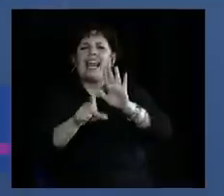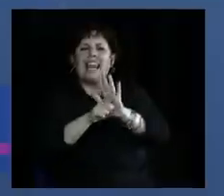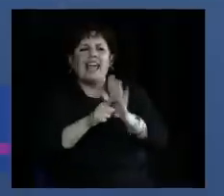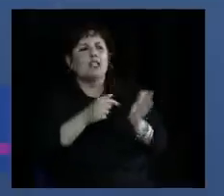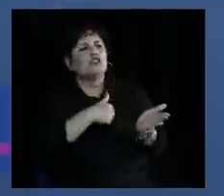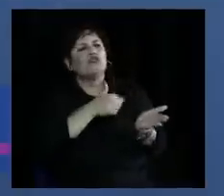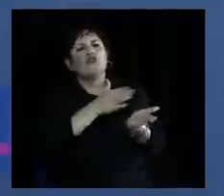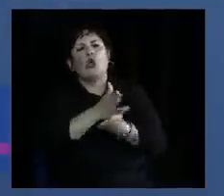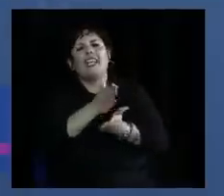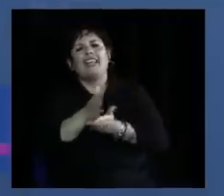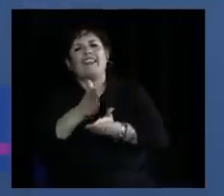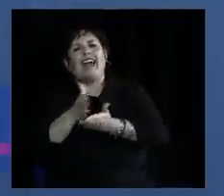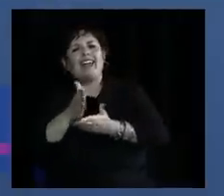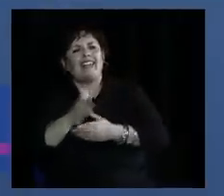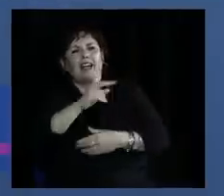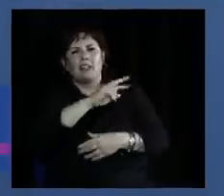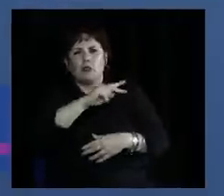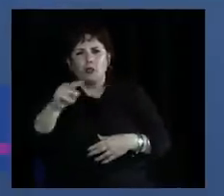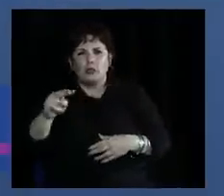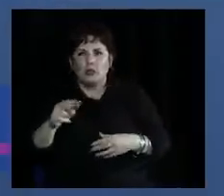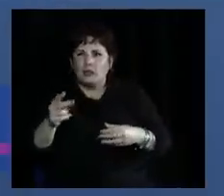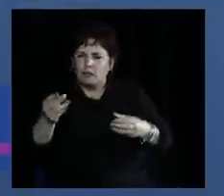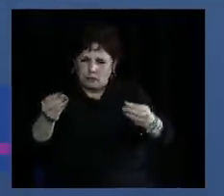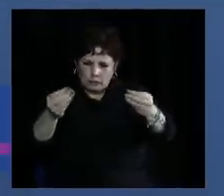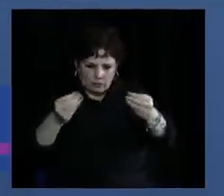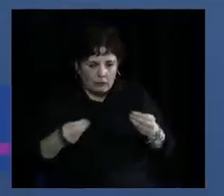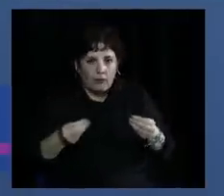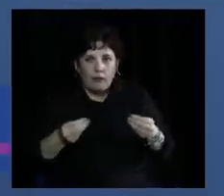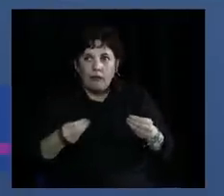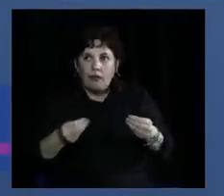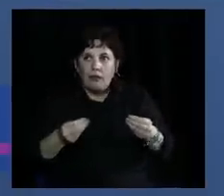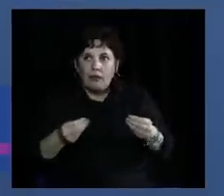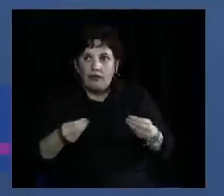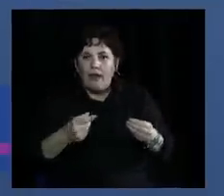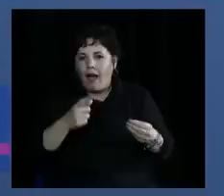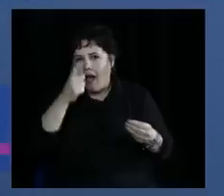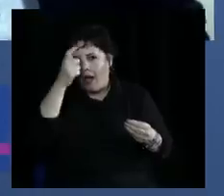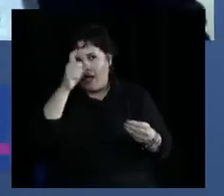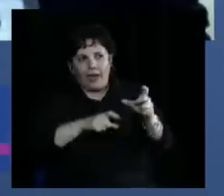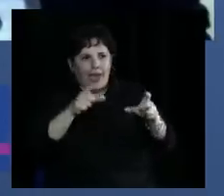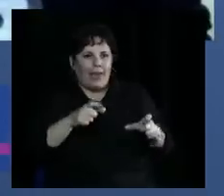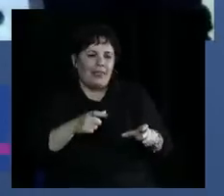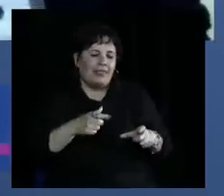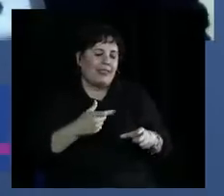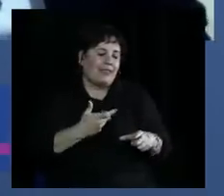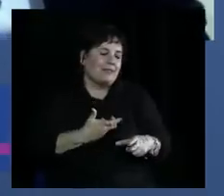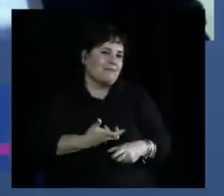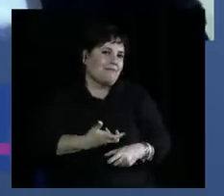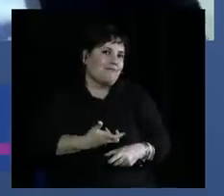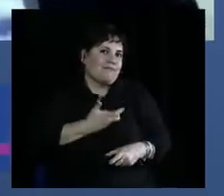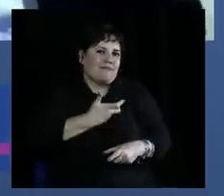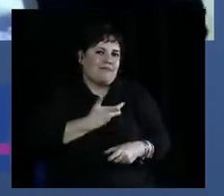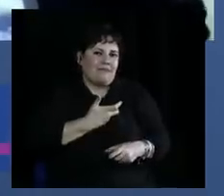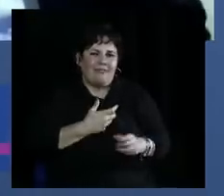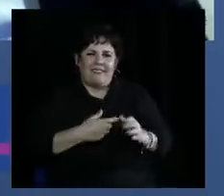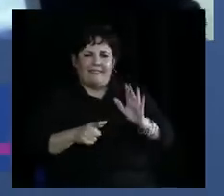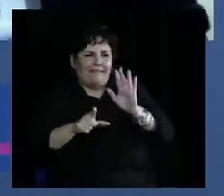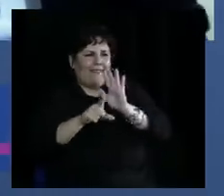Solidaridad Sostenible, lo cual indignó todavía más a la gente, porque esta ley tan